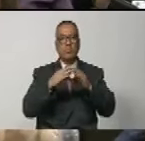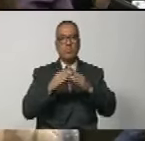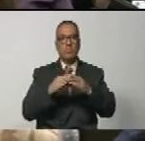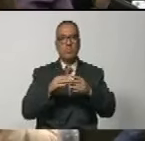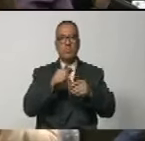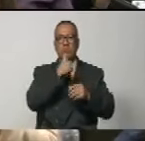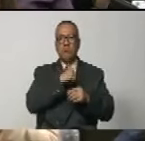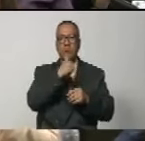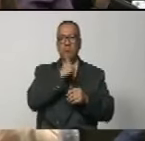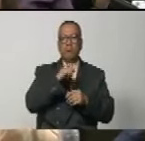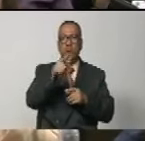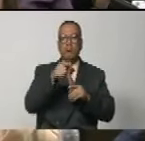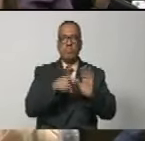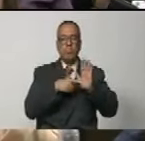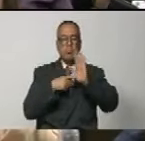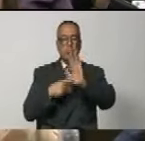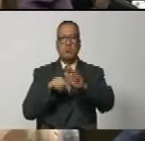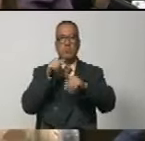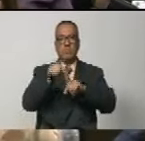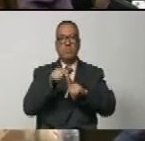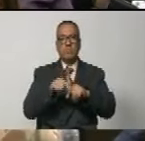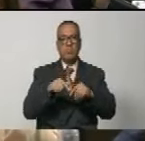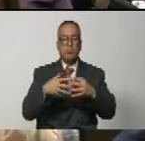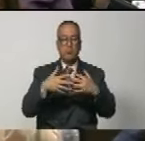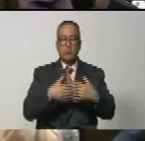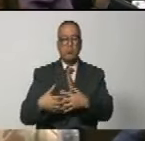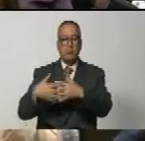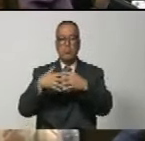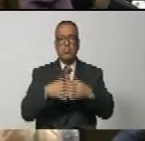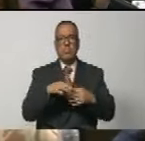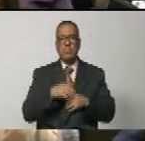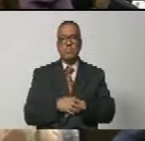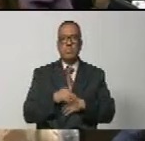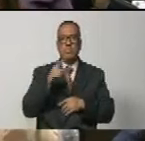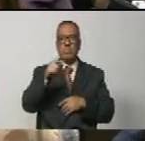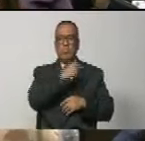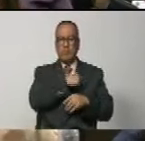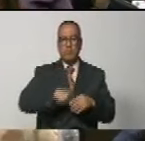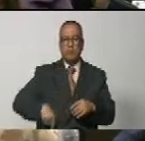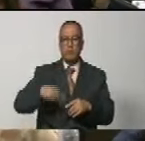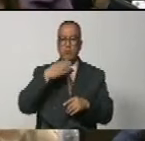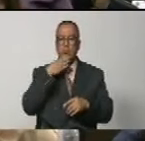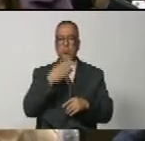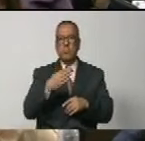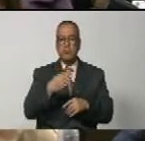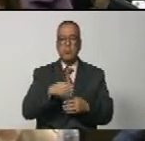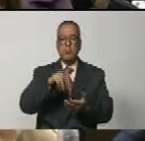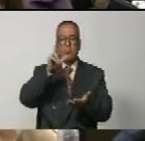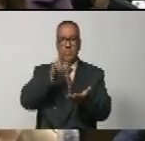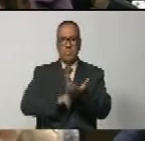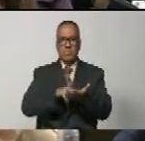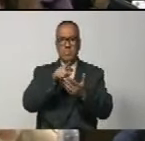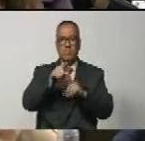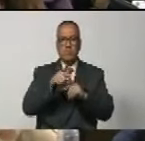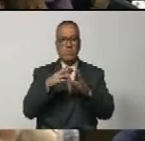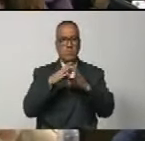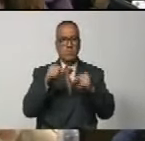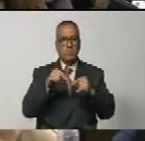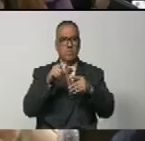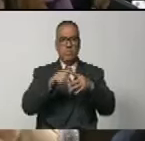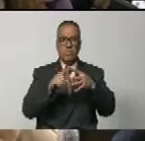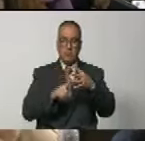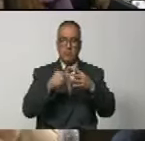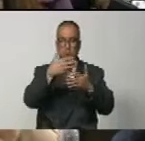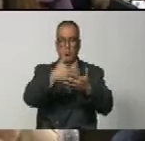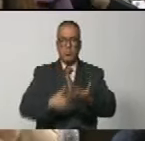de resistencia frente a las agresiones del imperialismo. Así que, ciudadano presidente, solicito que se apruebe en todas sus partes